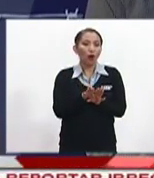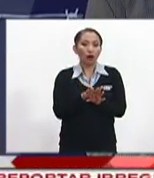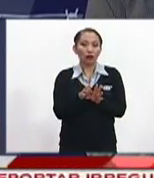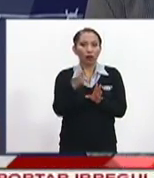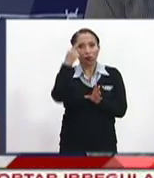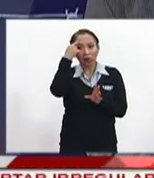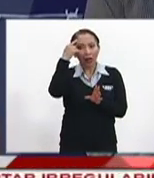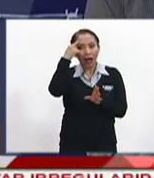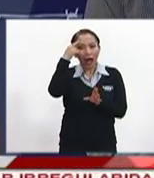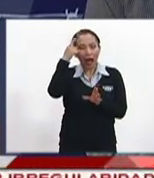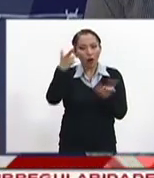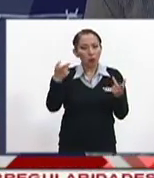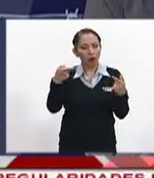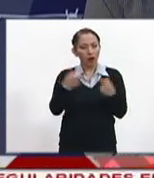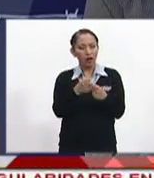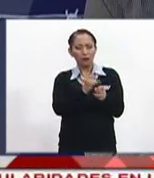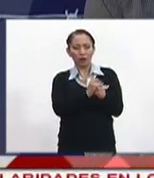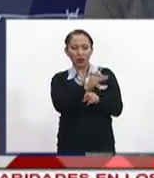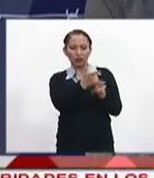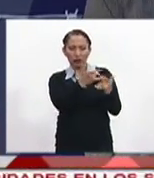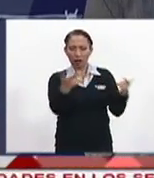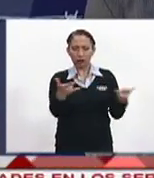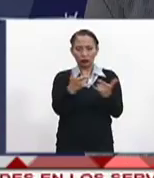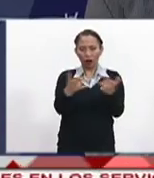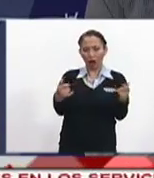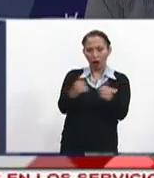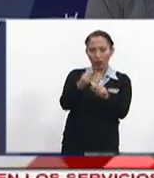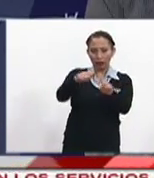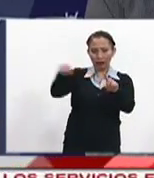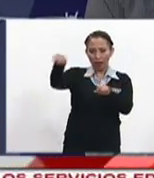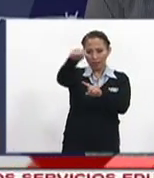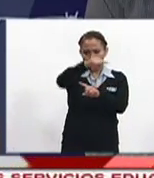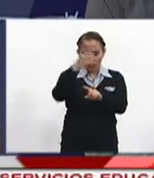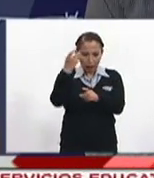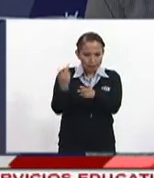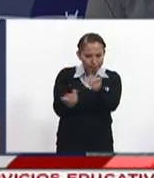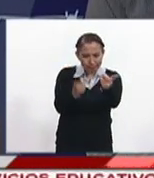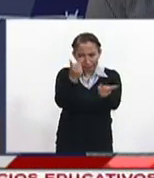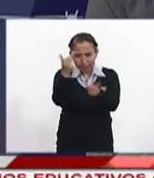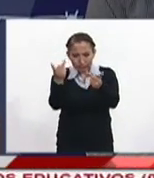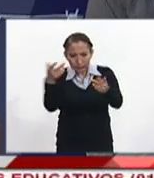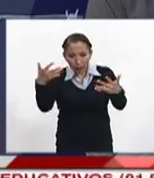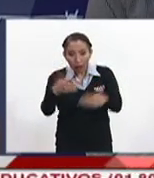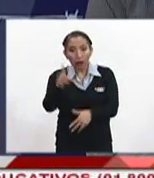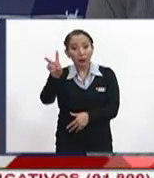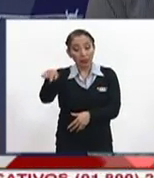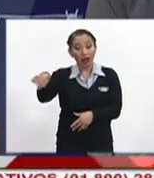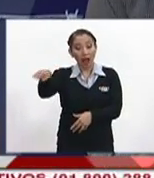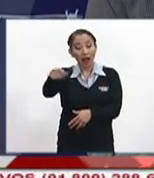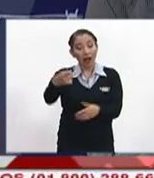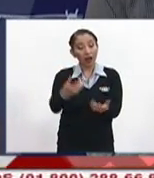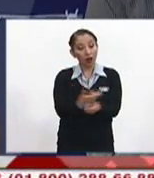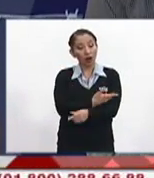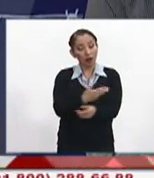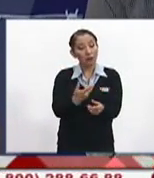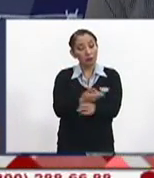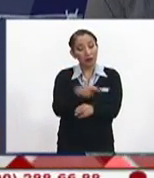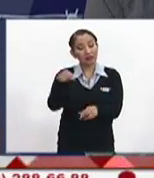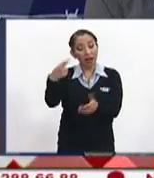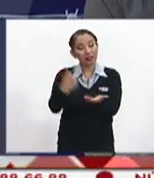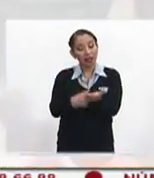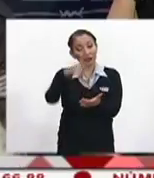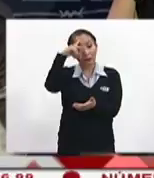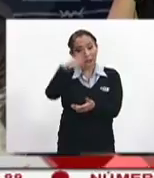hacer el cruce de datos históricos a partir de distintas fuentes. Y nos dimos cuenta que sí, que esta clase de cosas pasan y pasan